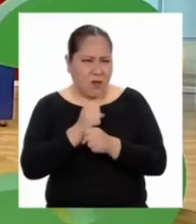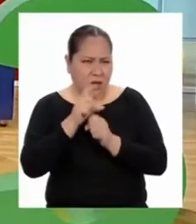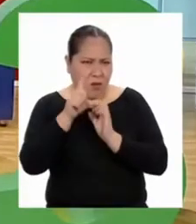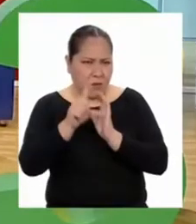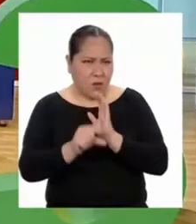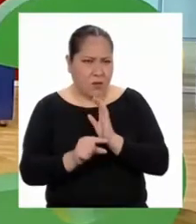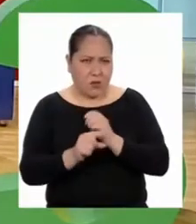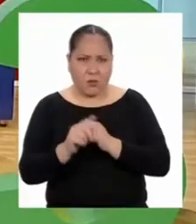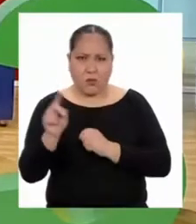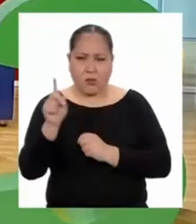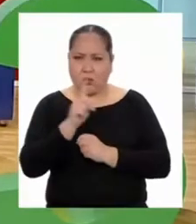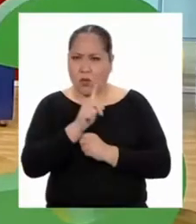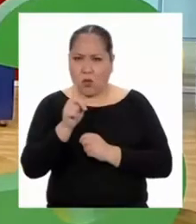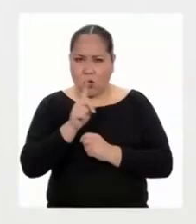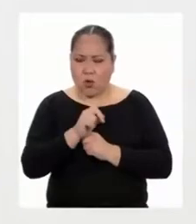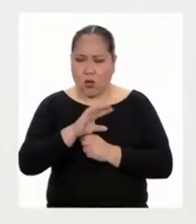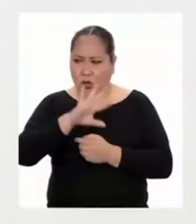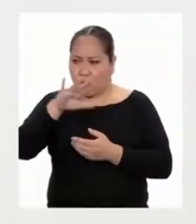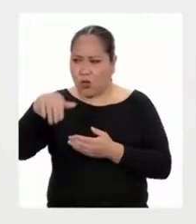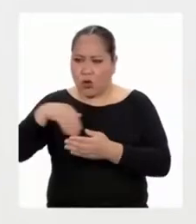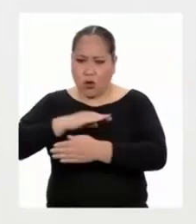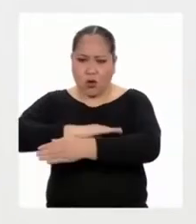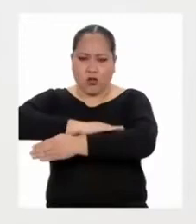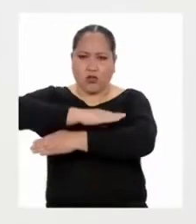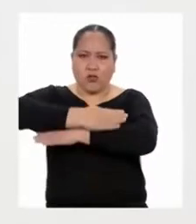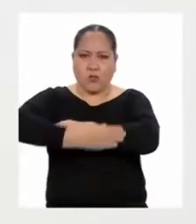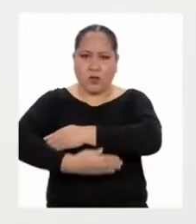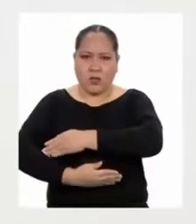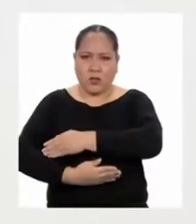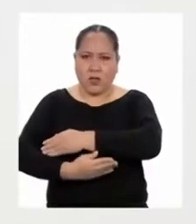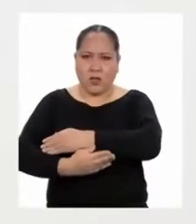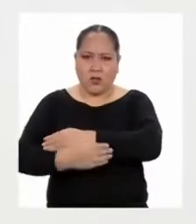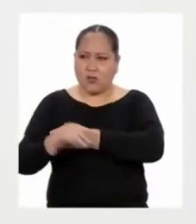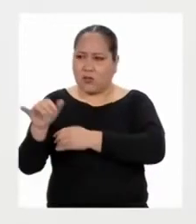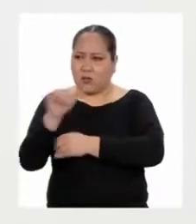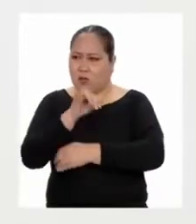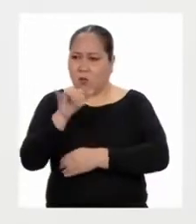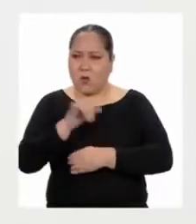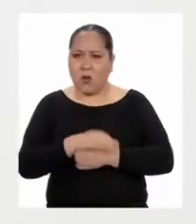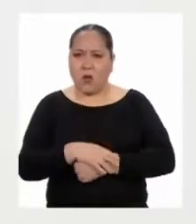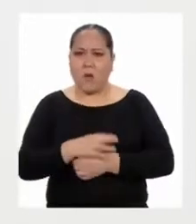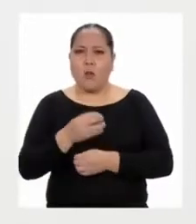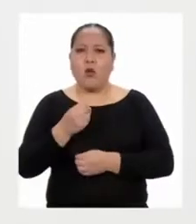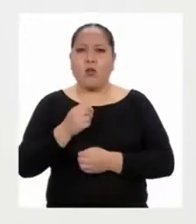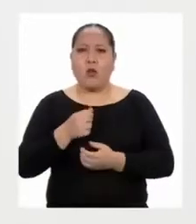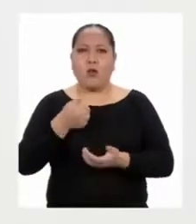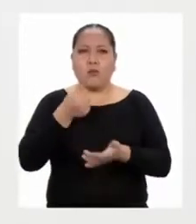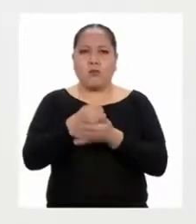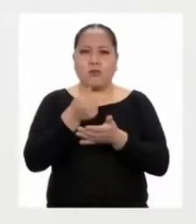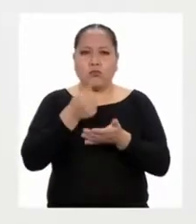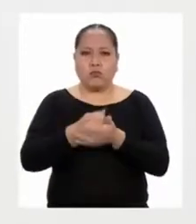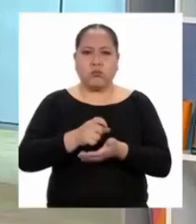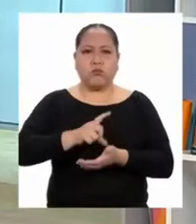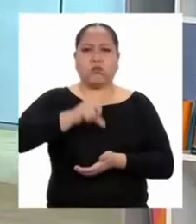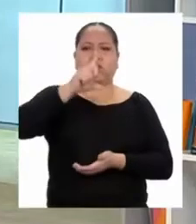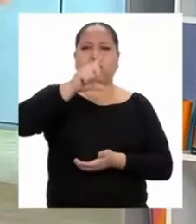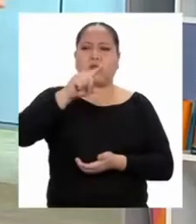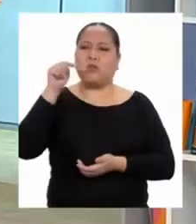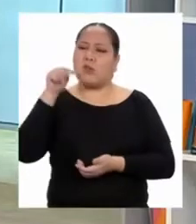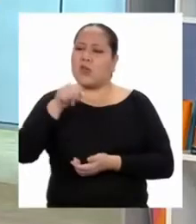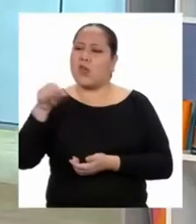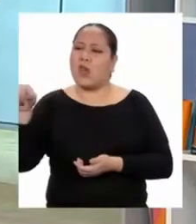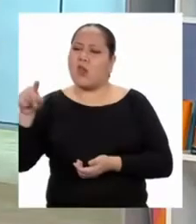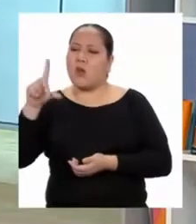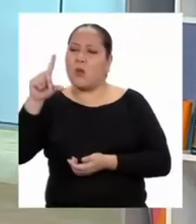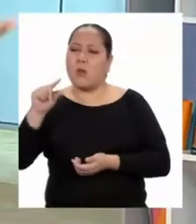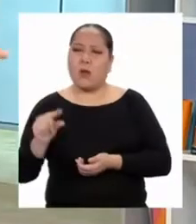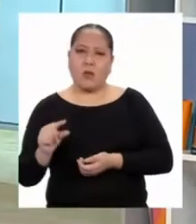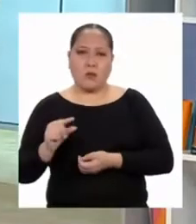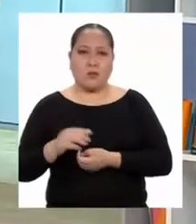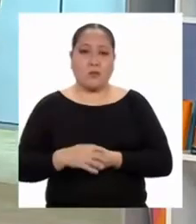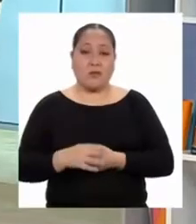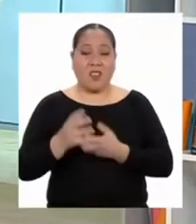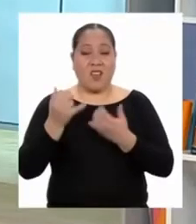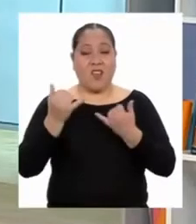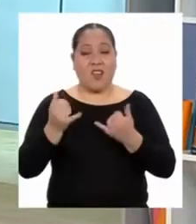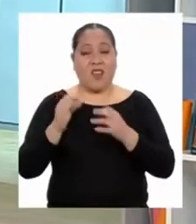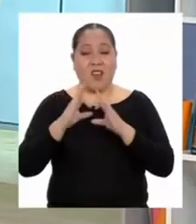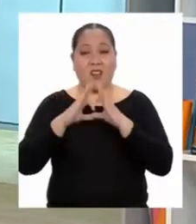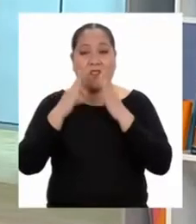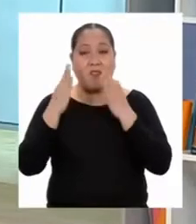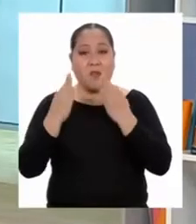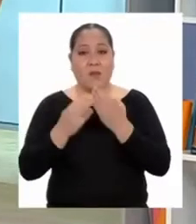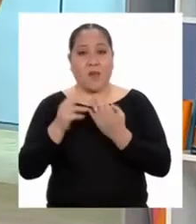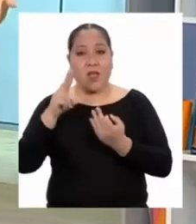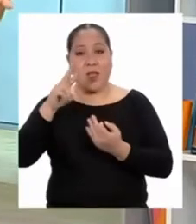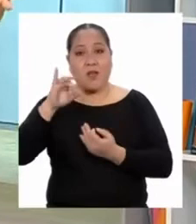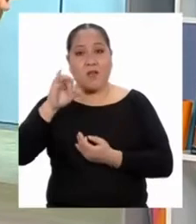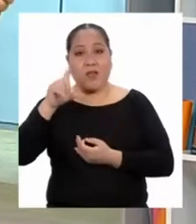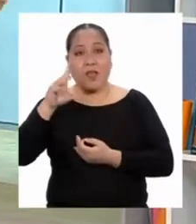los meseros hacían lo mismo. ¿Por qué unos recibían más que otros? ¡Tremenda injusticia! Ahora, la familia Vilca tiene